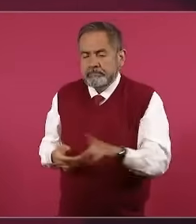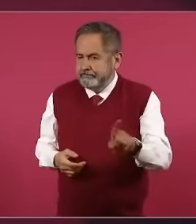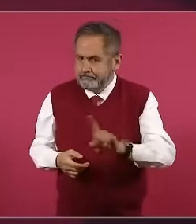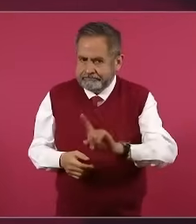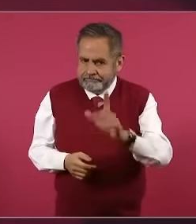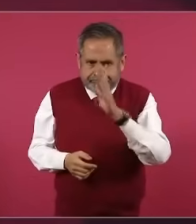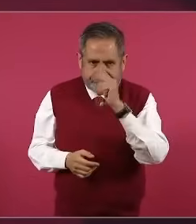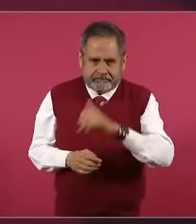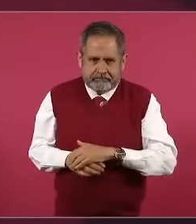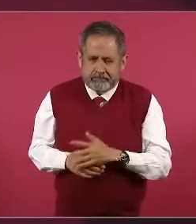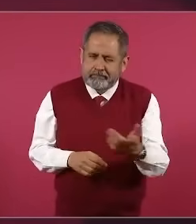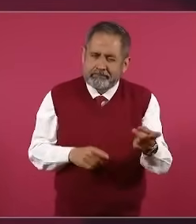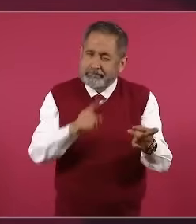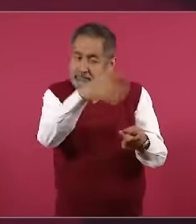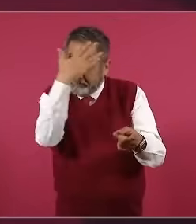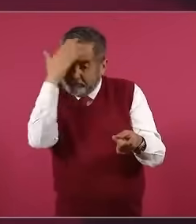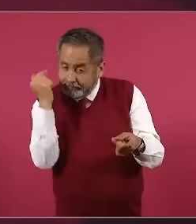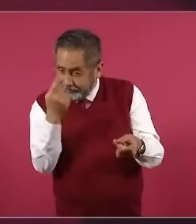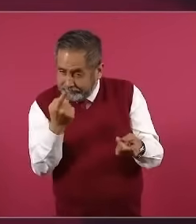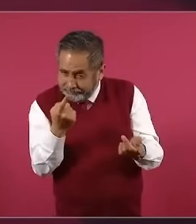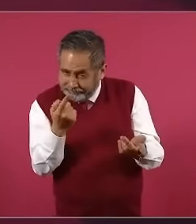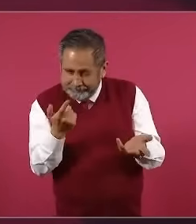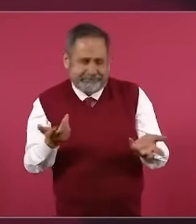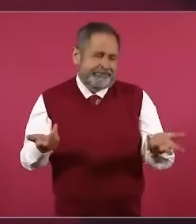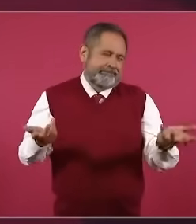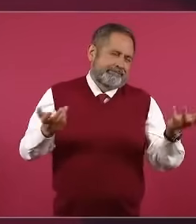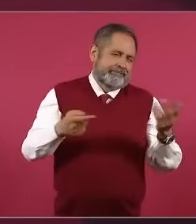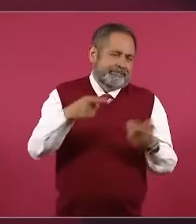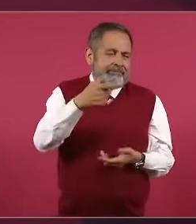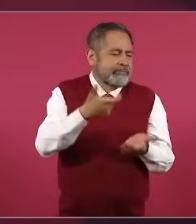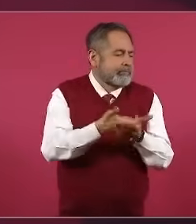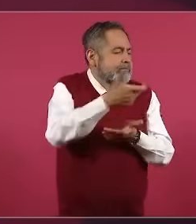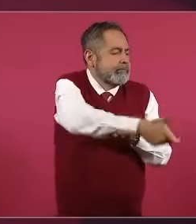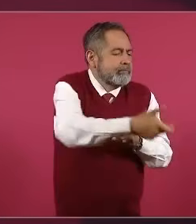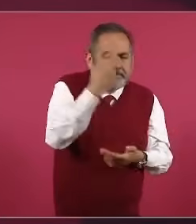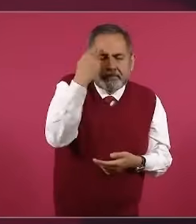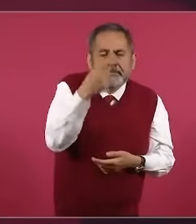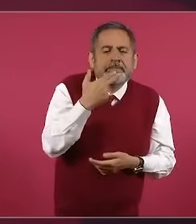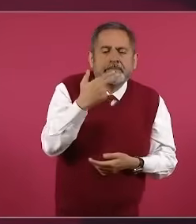porque ni modo que no sepan para qué usan ese dinero.